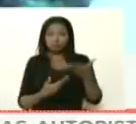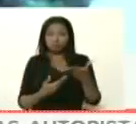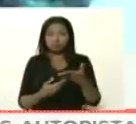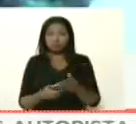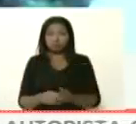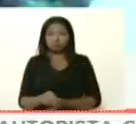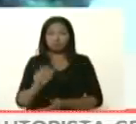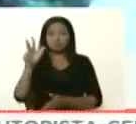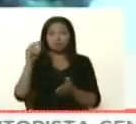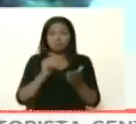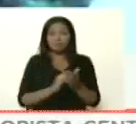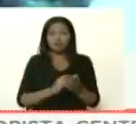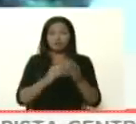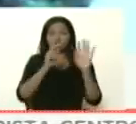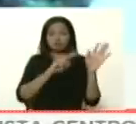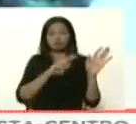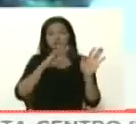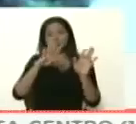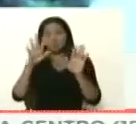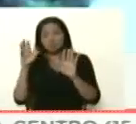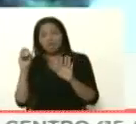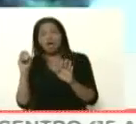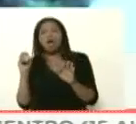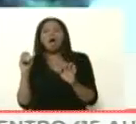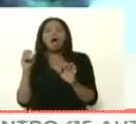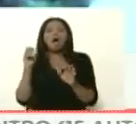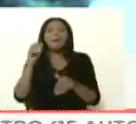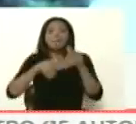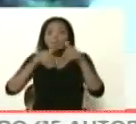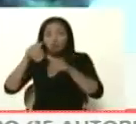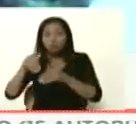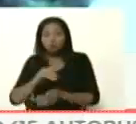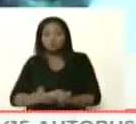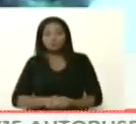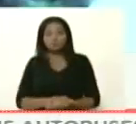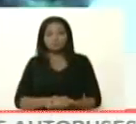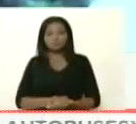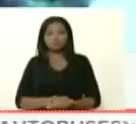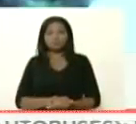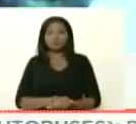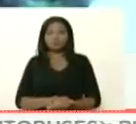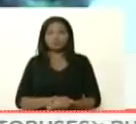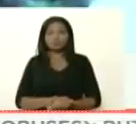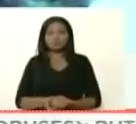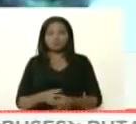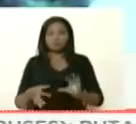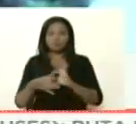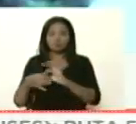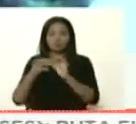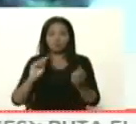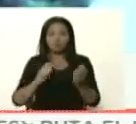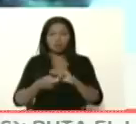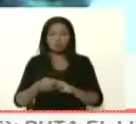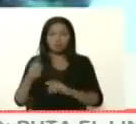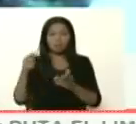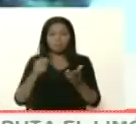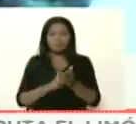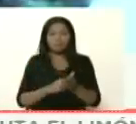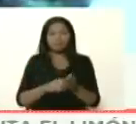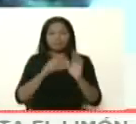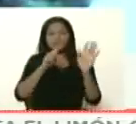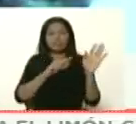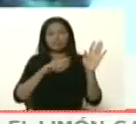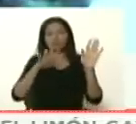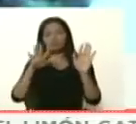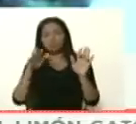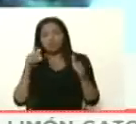obtuvo 3.880 votos y la plancha Unidos por el Cambio obtuvo 1.610